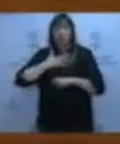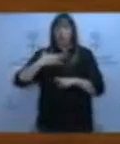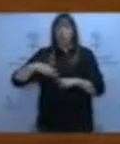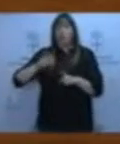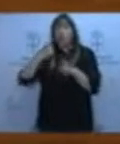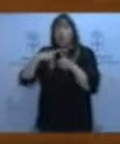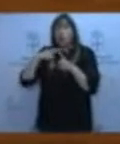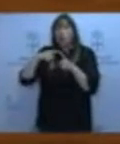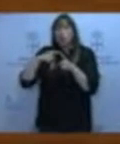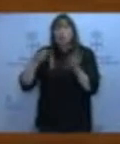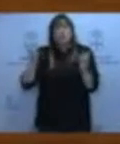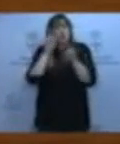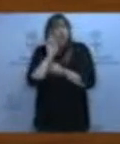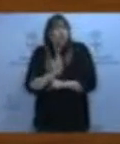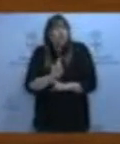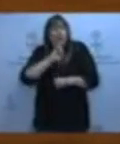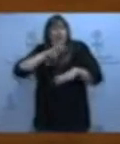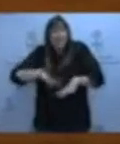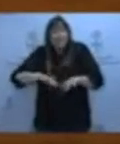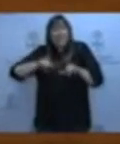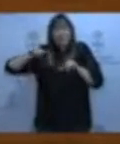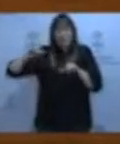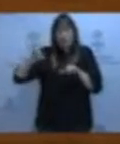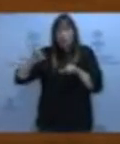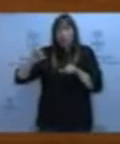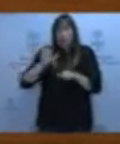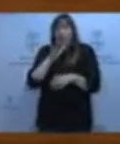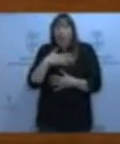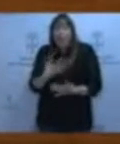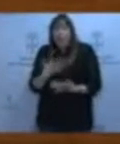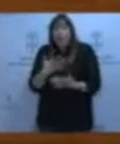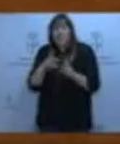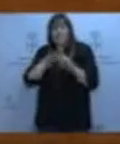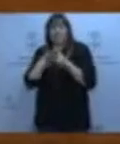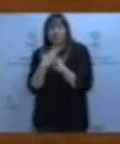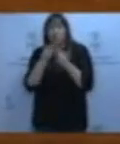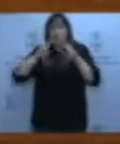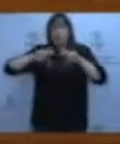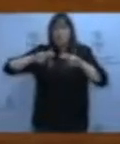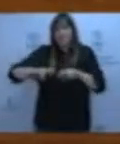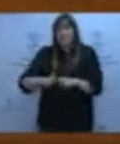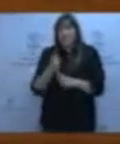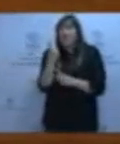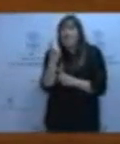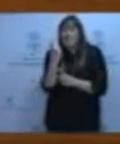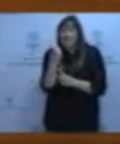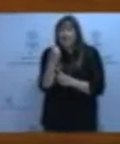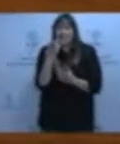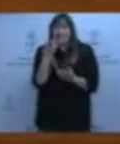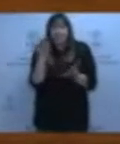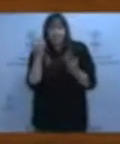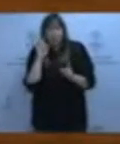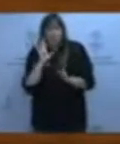de conocimiento histórico, que a día de hoy en el panorama de investigación de Asturias en general hay muchas que todavía tienen que ser rellenadas, y el caso del